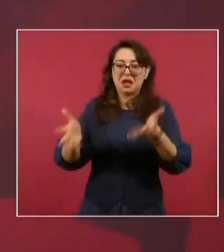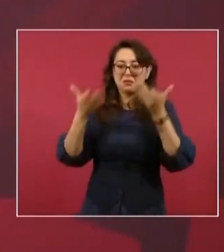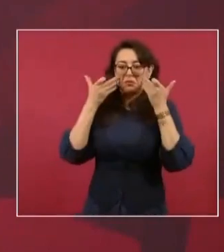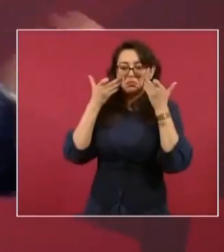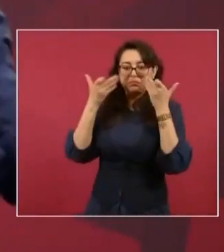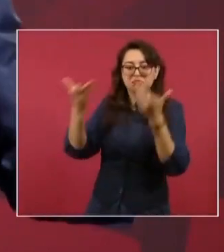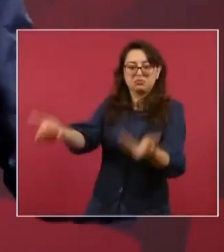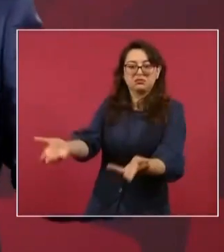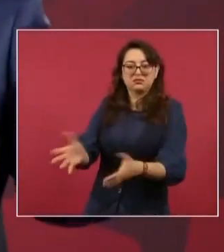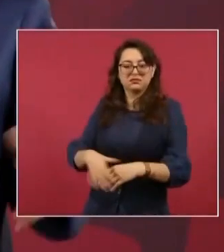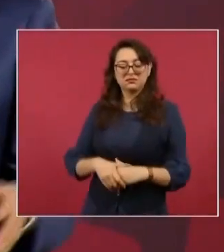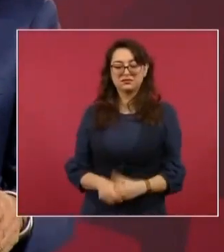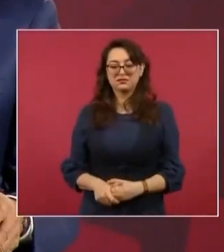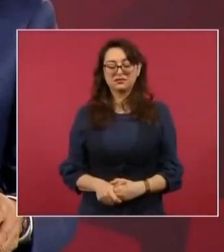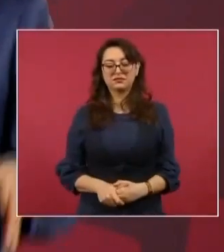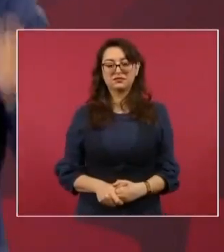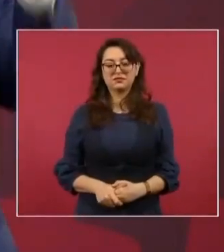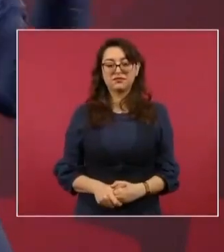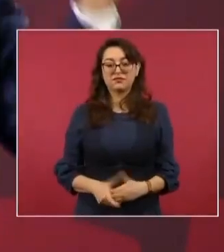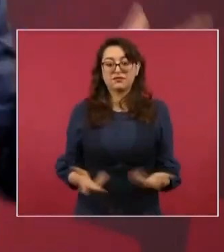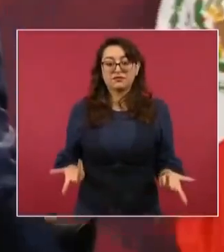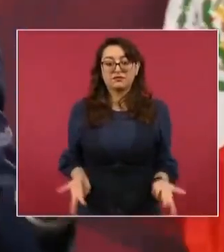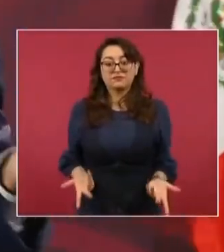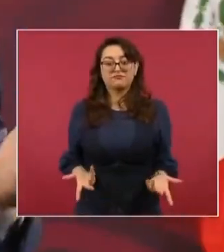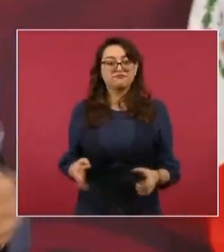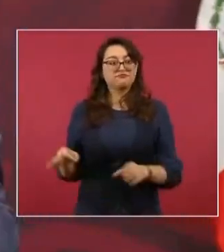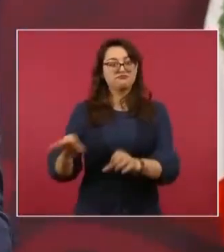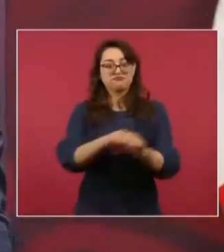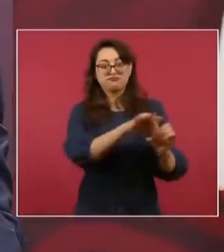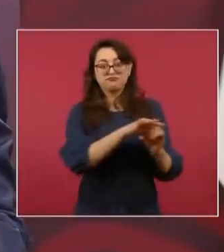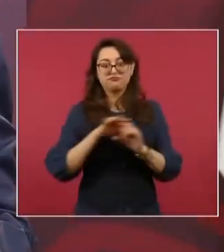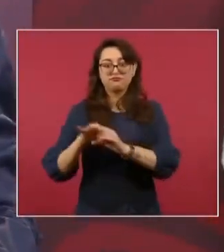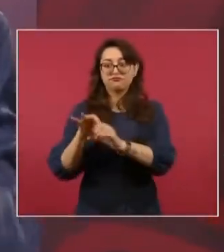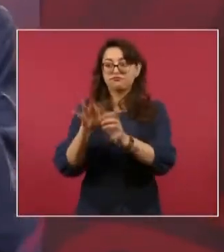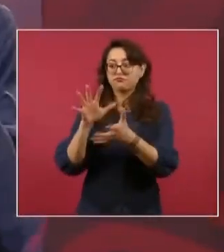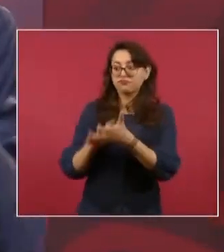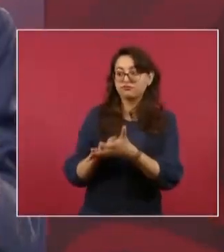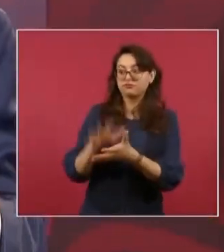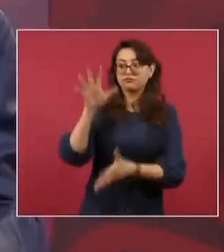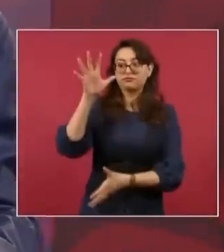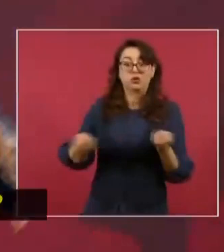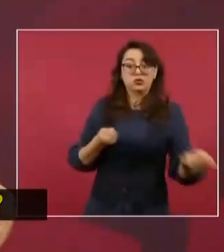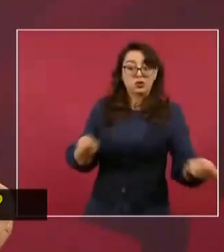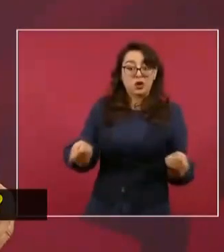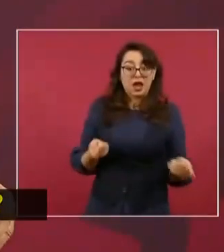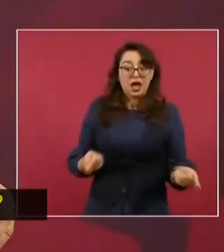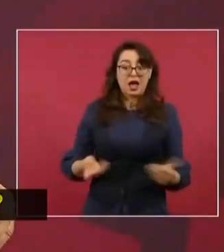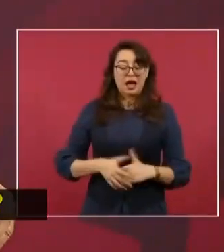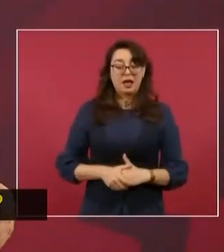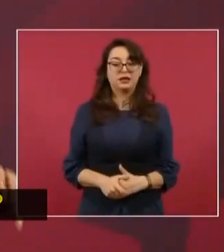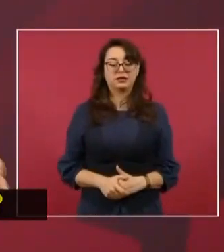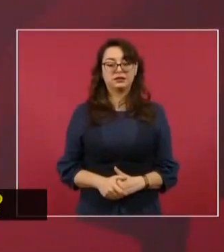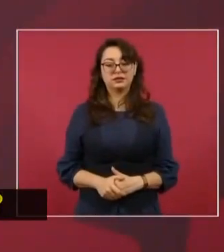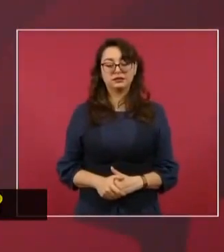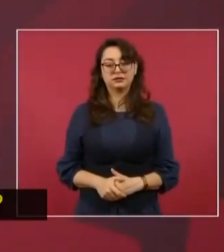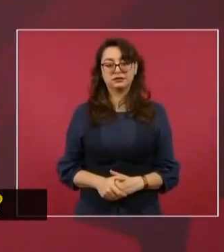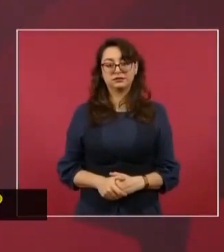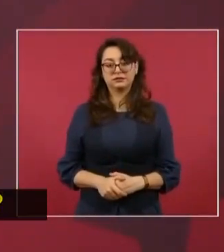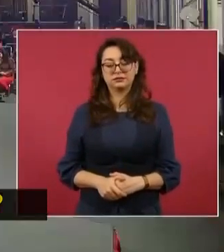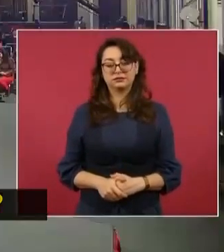mitad o más de la mitad, pues tiene posibilidad, ¿no?, de participar.